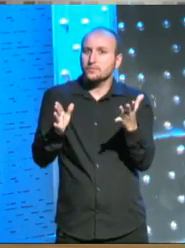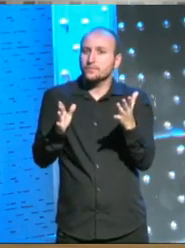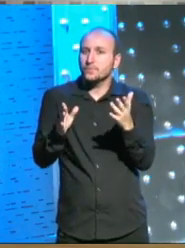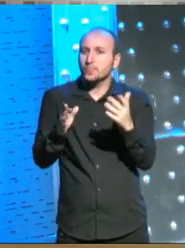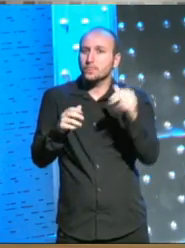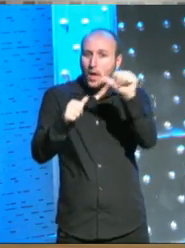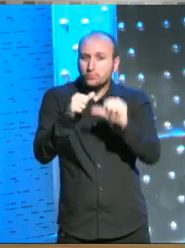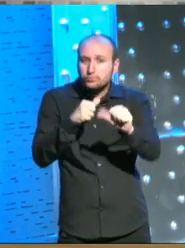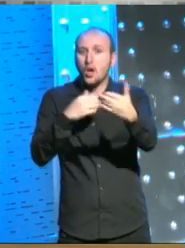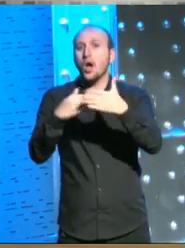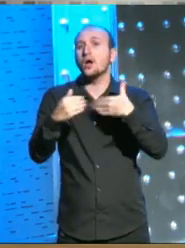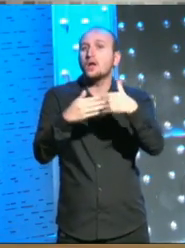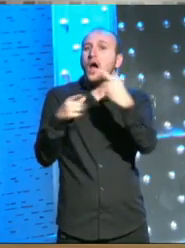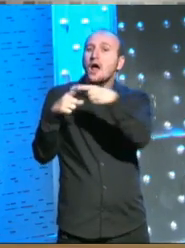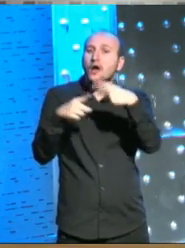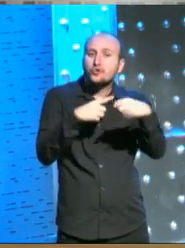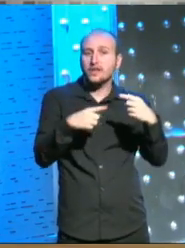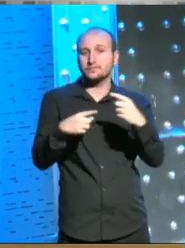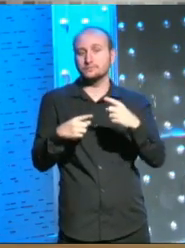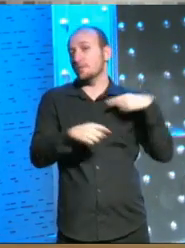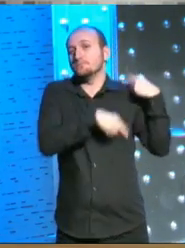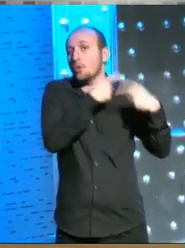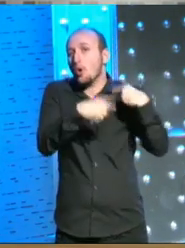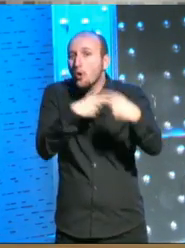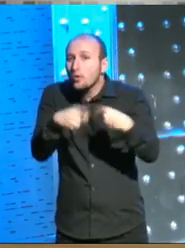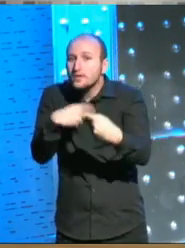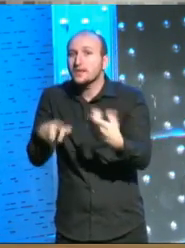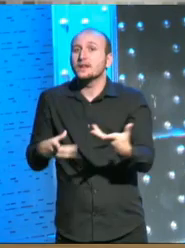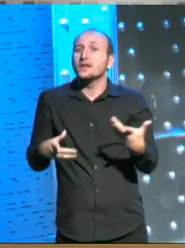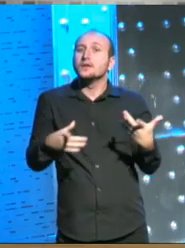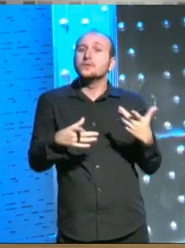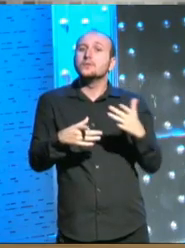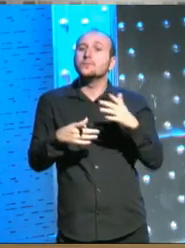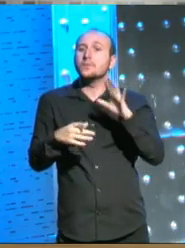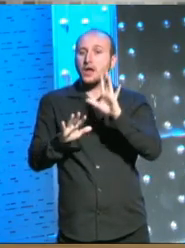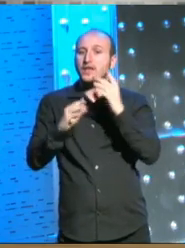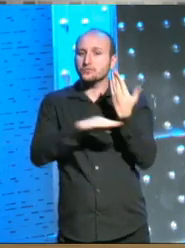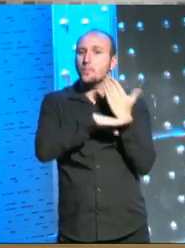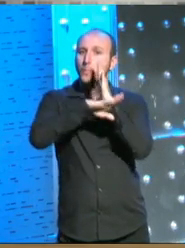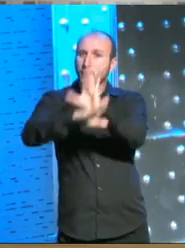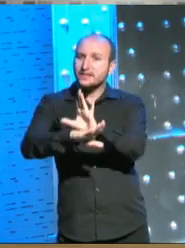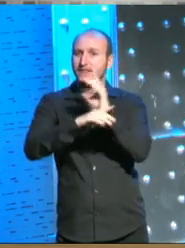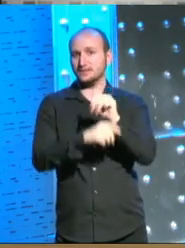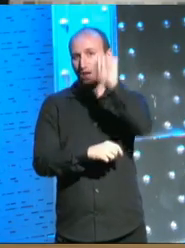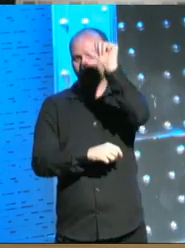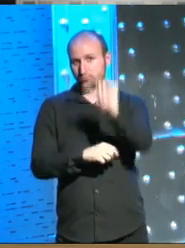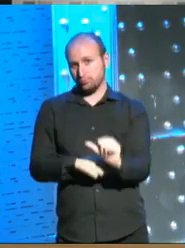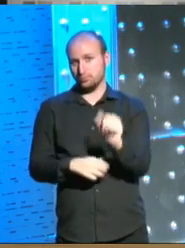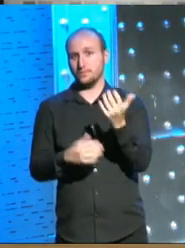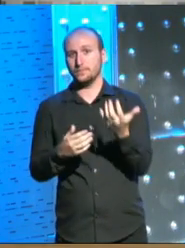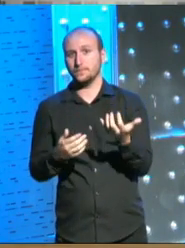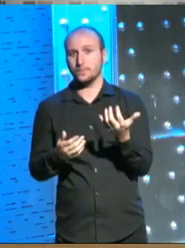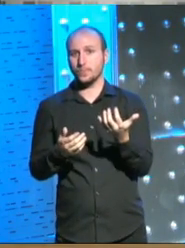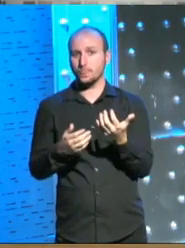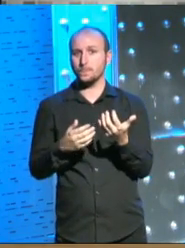materia prima de la vida cotidiana de la Nanook, ciertamente, que está documentada, pero hay una puesta en escena, como hará Luis Buñuel en Las